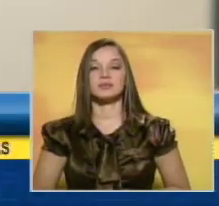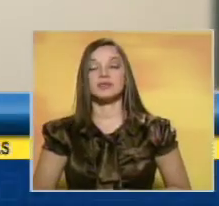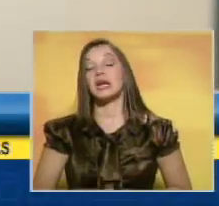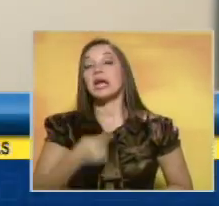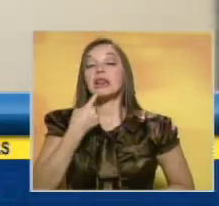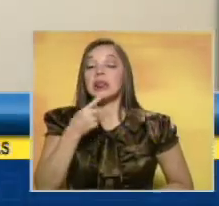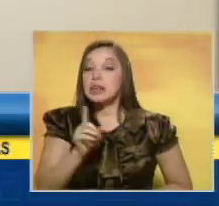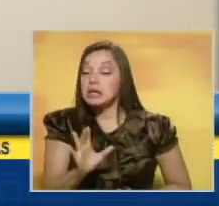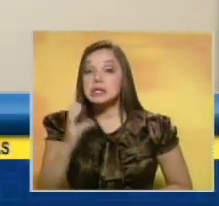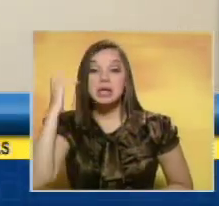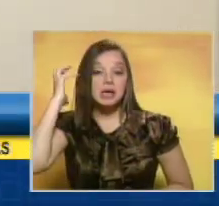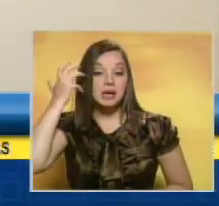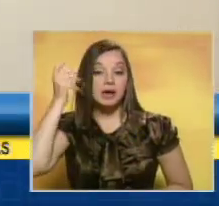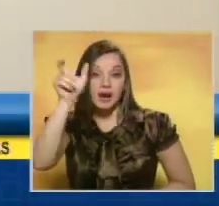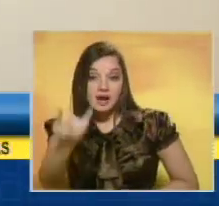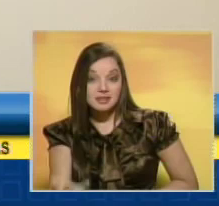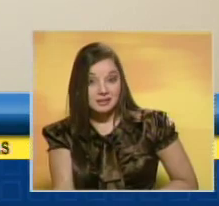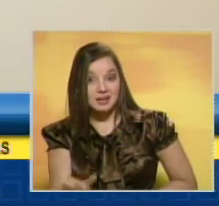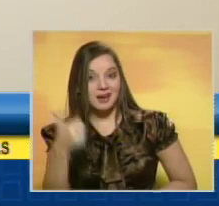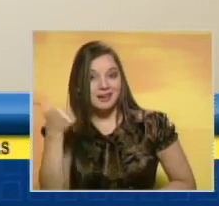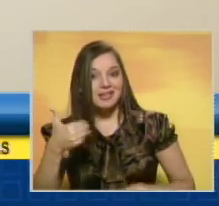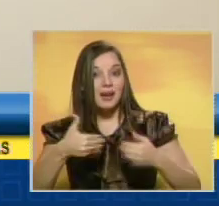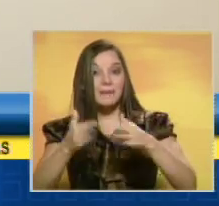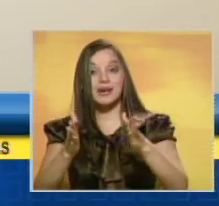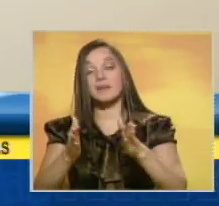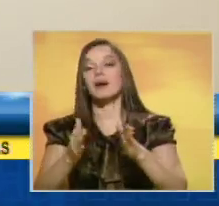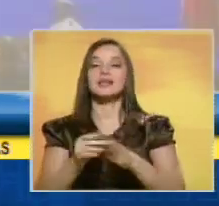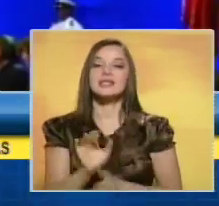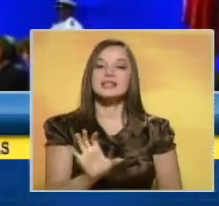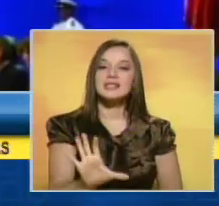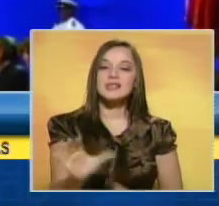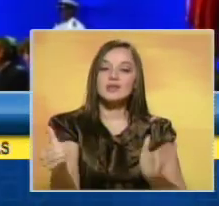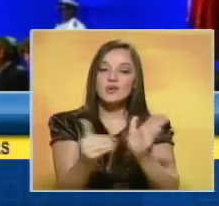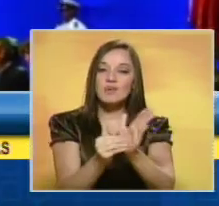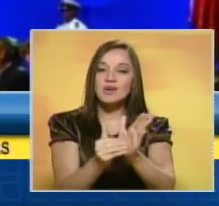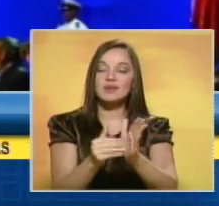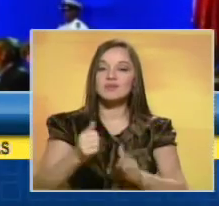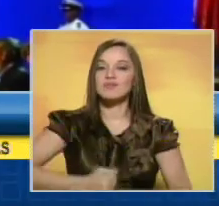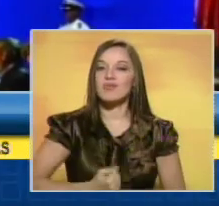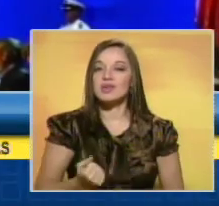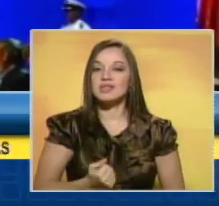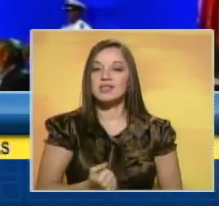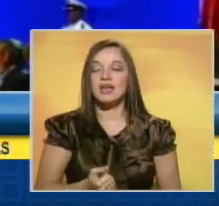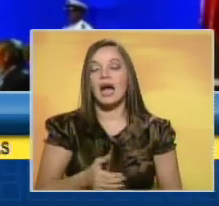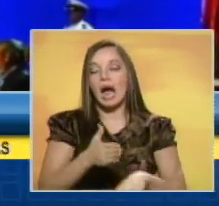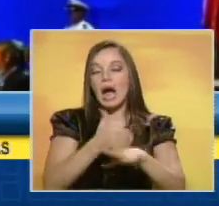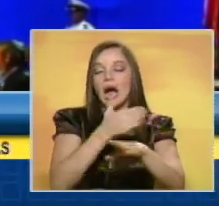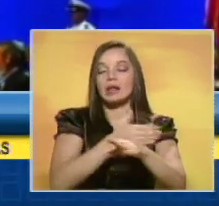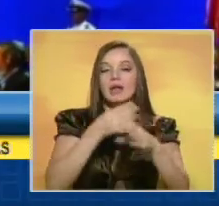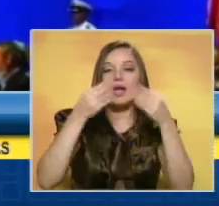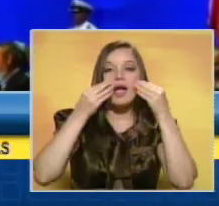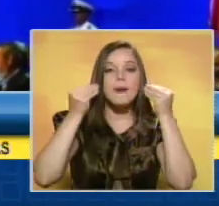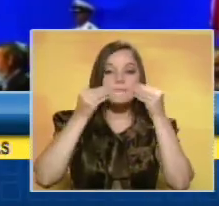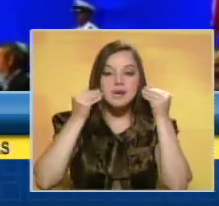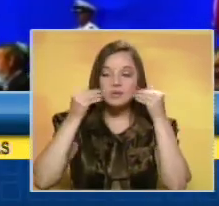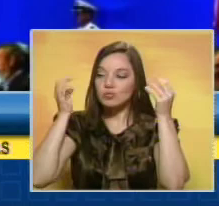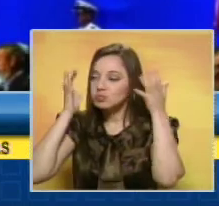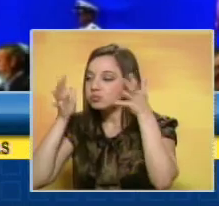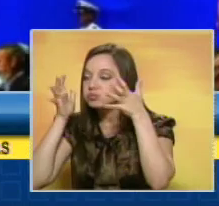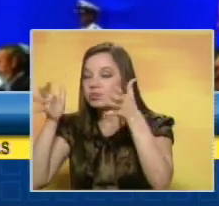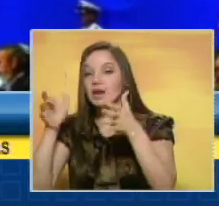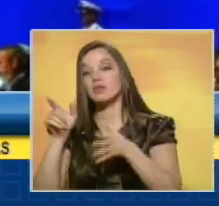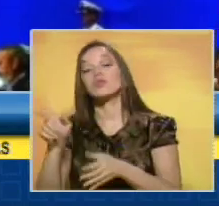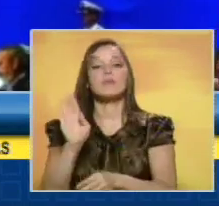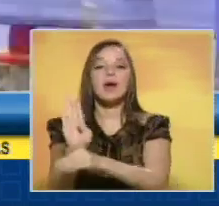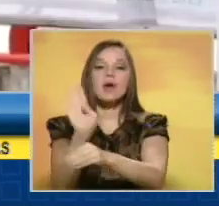la canciller panameña Isabel de Saint-Malo, 5.000 efectivos policiales asesorados por expertos estarán activados para garantizar